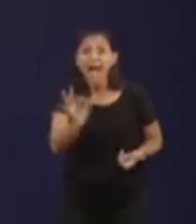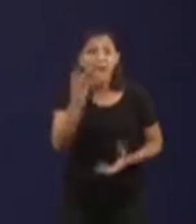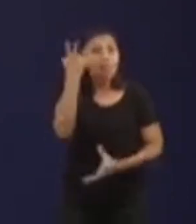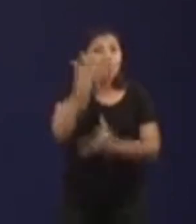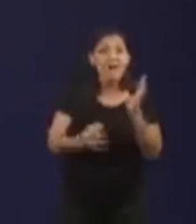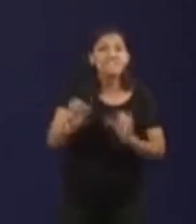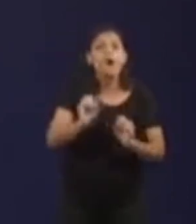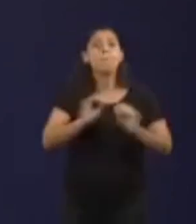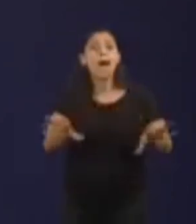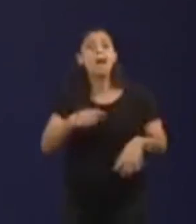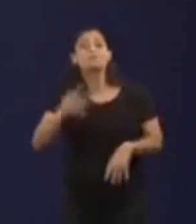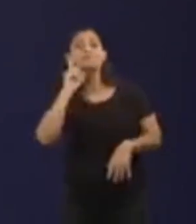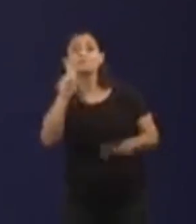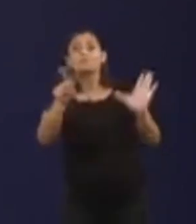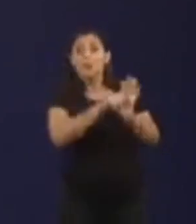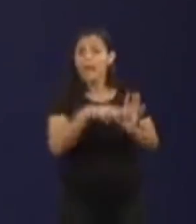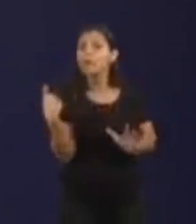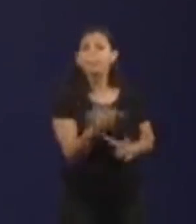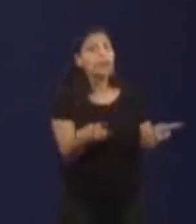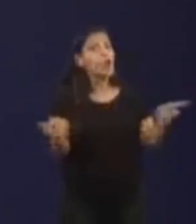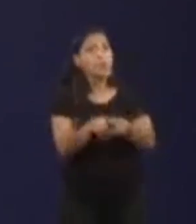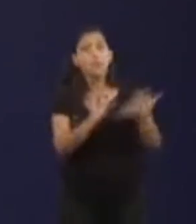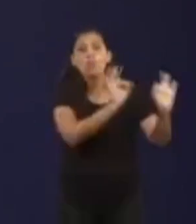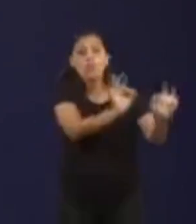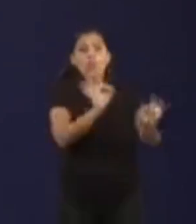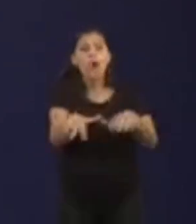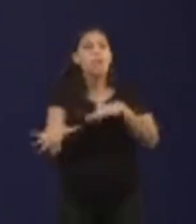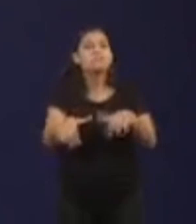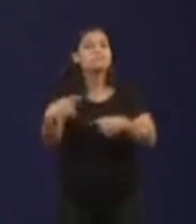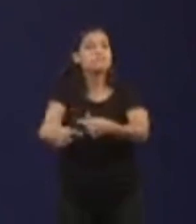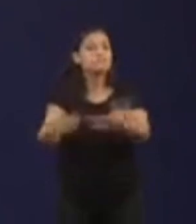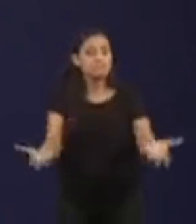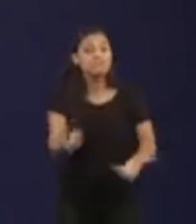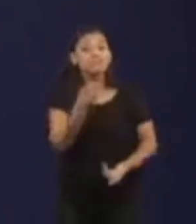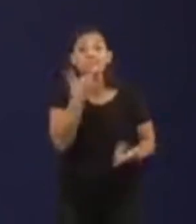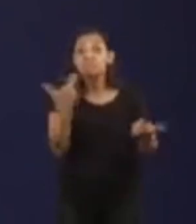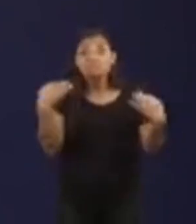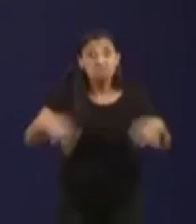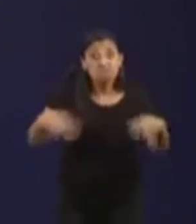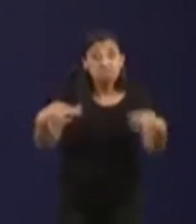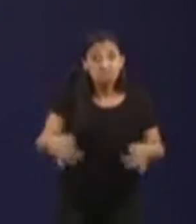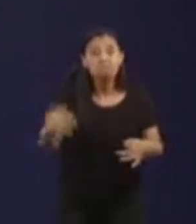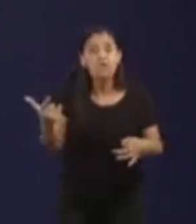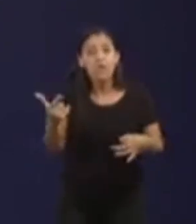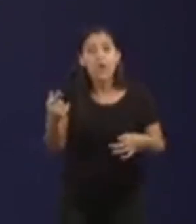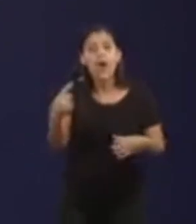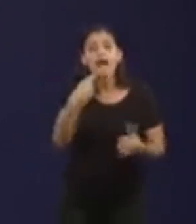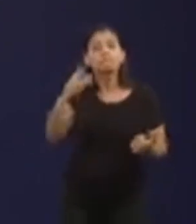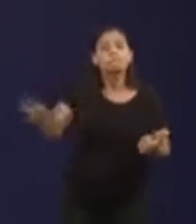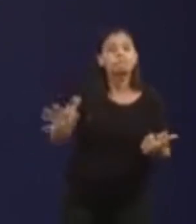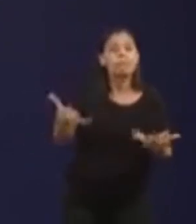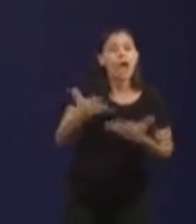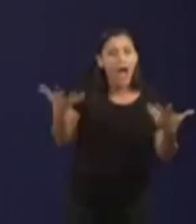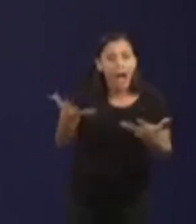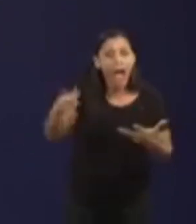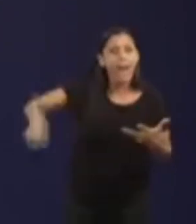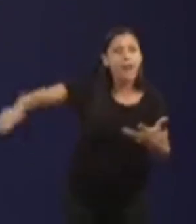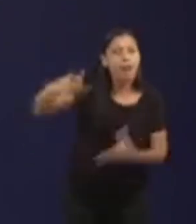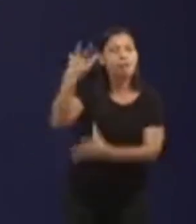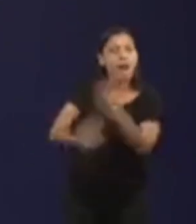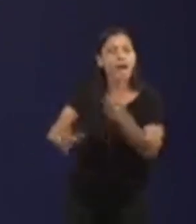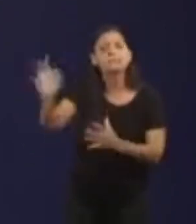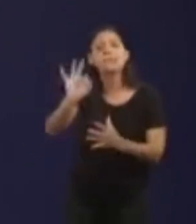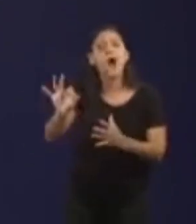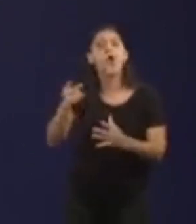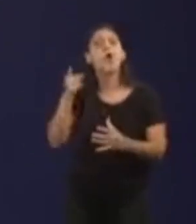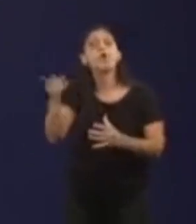manera mientras que no lo haya mientras que no exista la presunción de cartelización